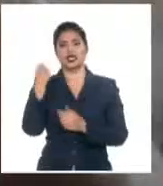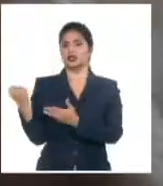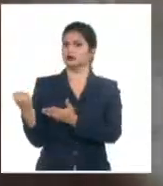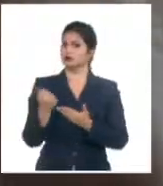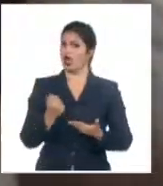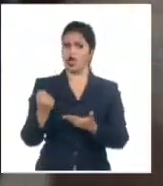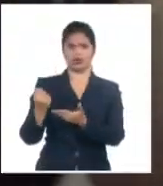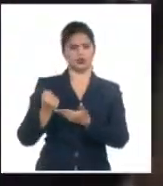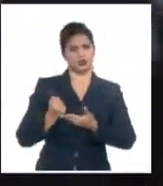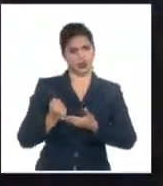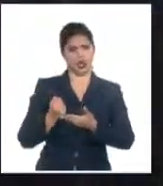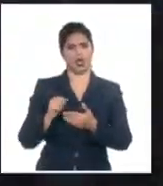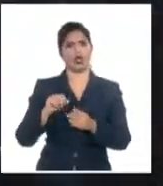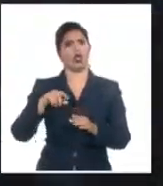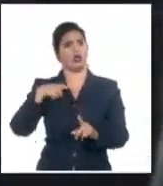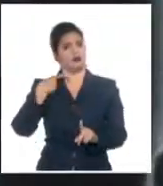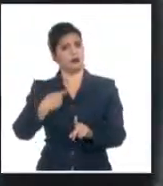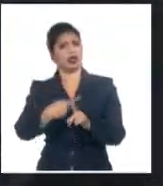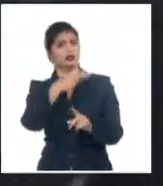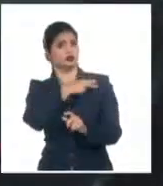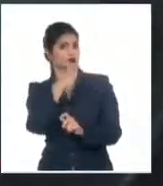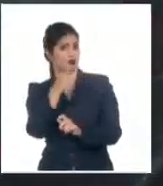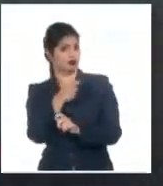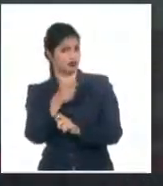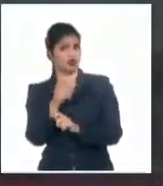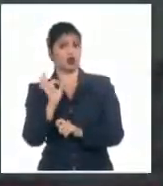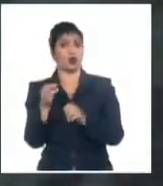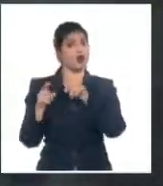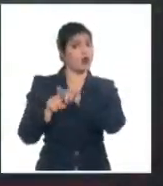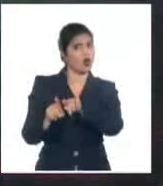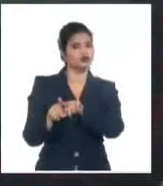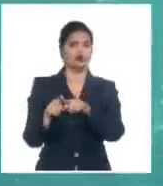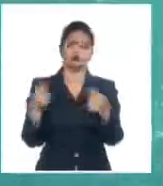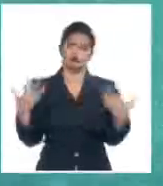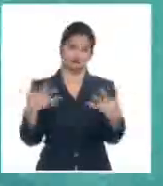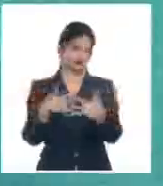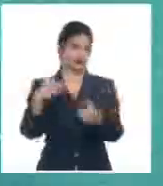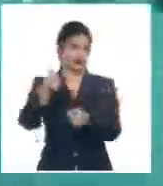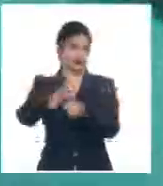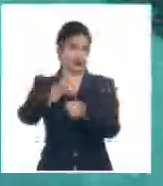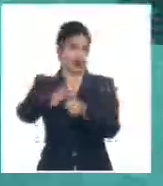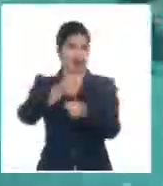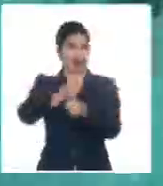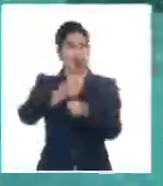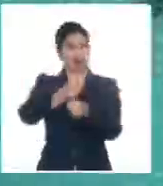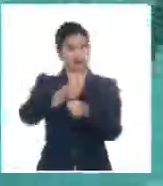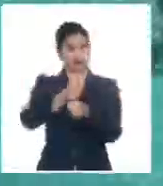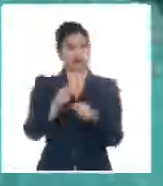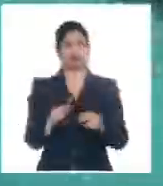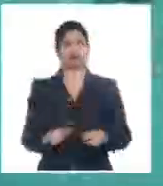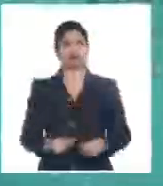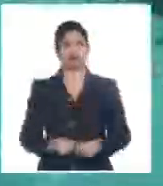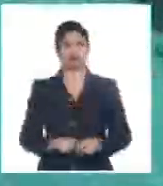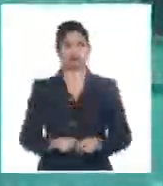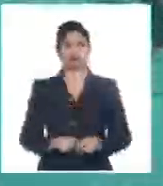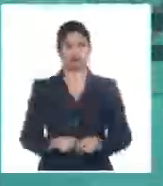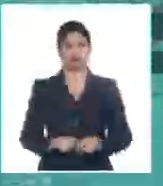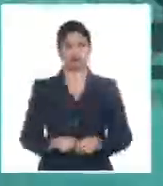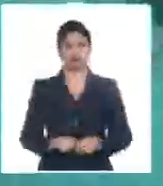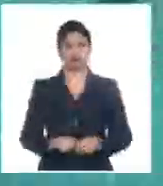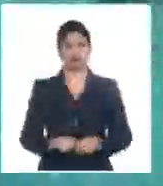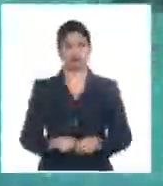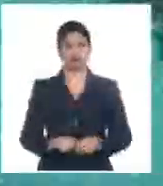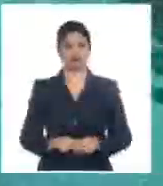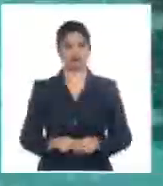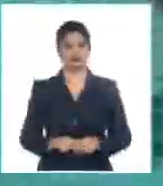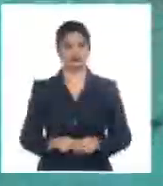y conjuntamente con Depay ya veníamos estudiando ya la modalidad esta de equilibrio con lastre, es decir, equilibrio estático con lastre. También lo pudiéramos